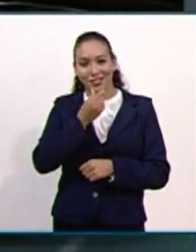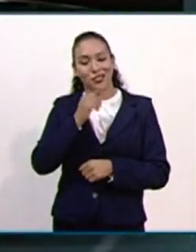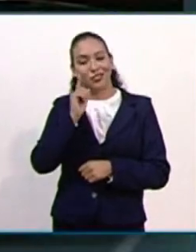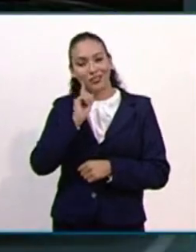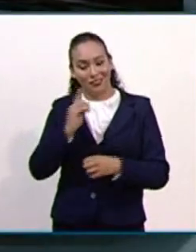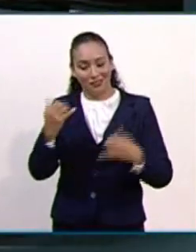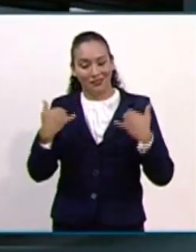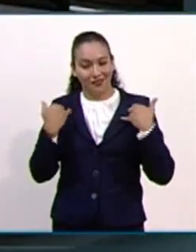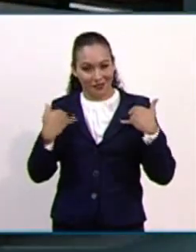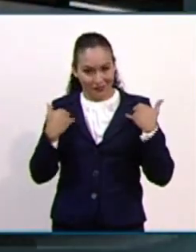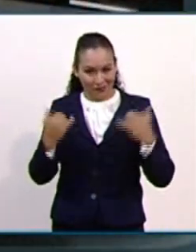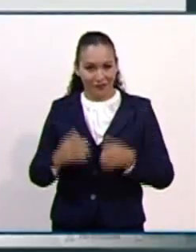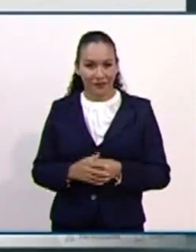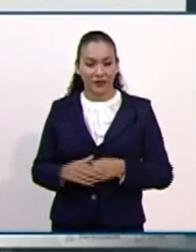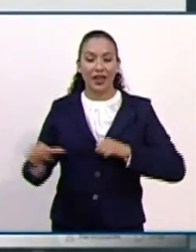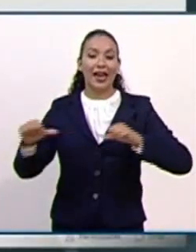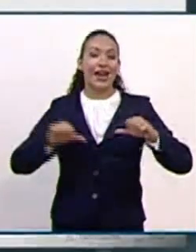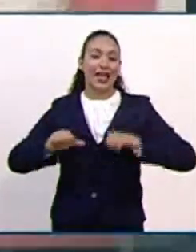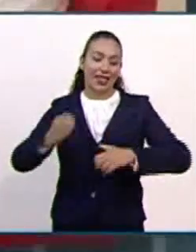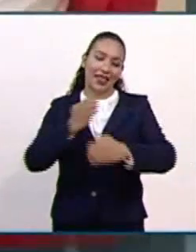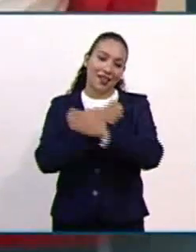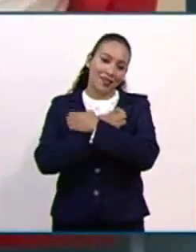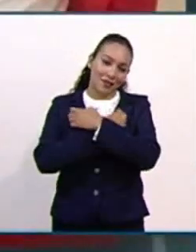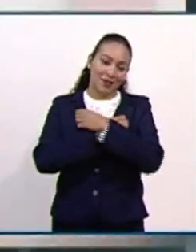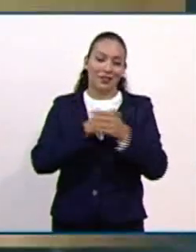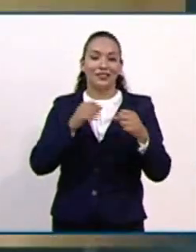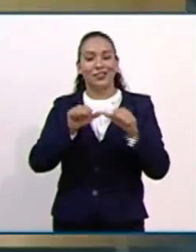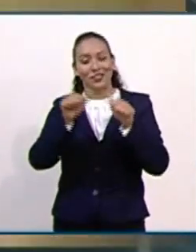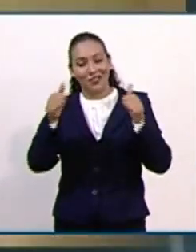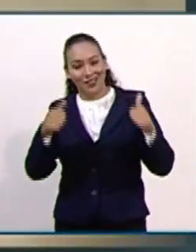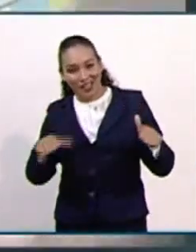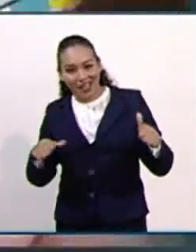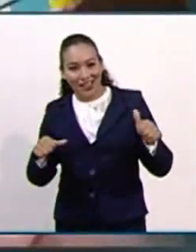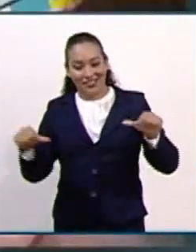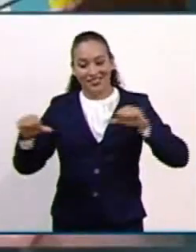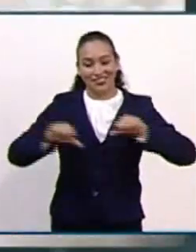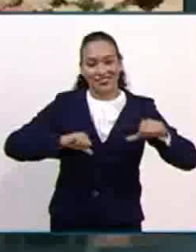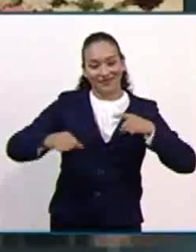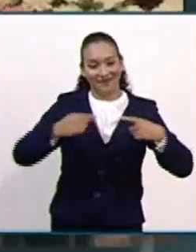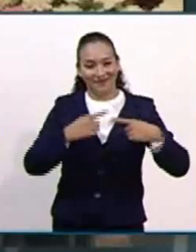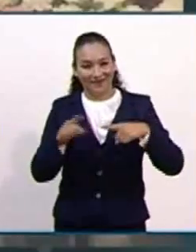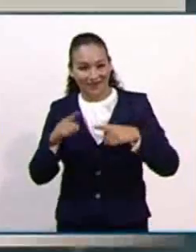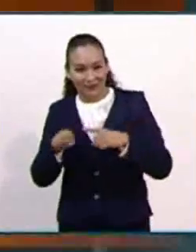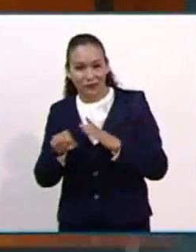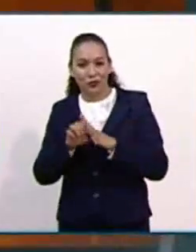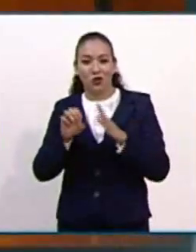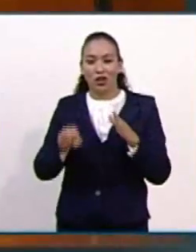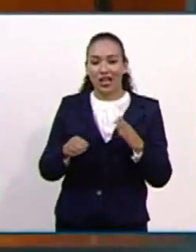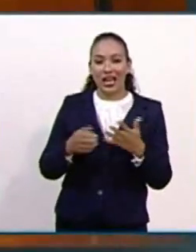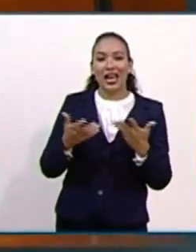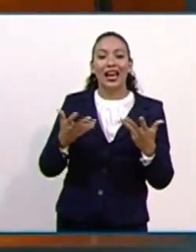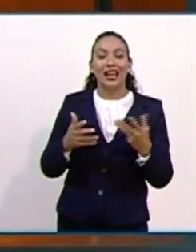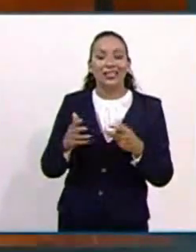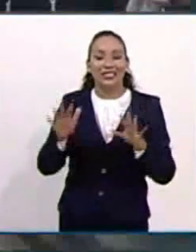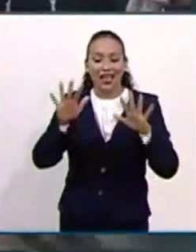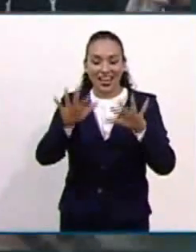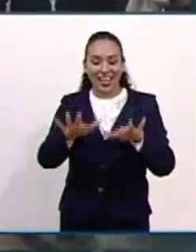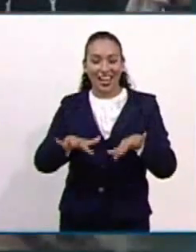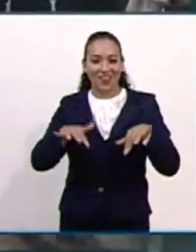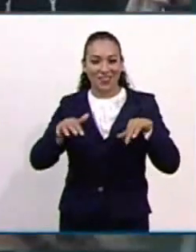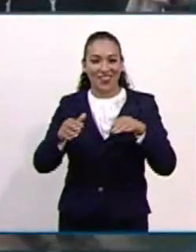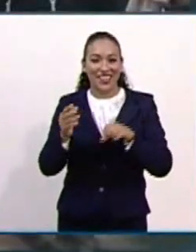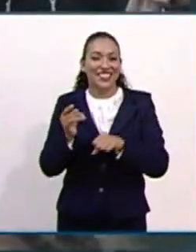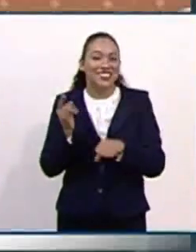y adolescentes, con actividades educativas, artísticas, lúdicas y culturales, tales como un simulador de audiencias